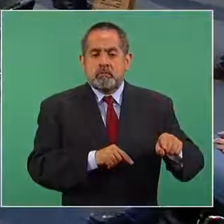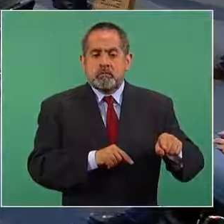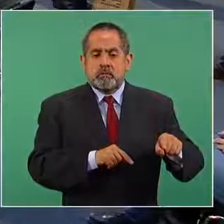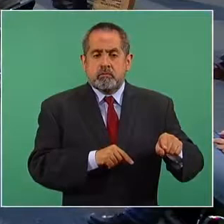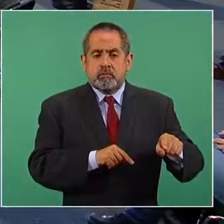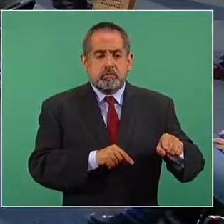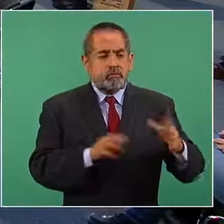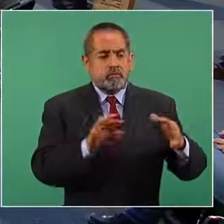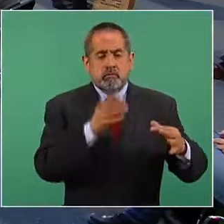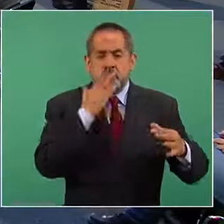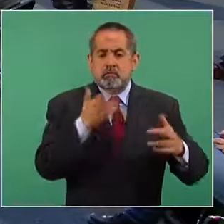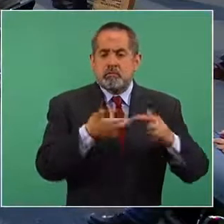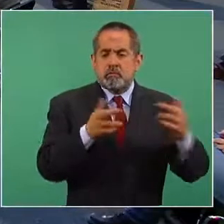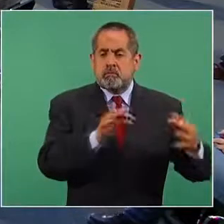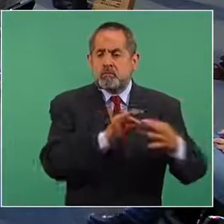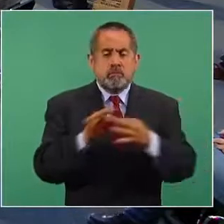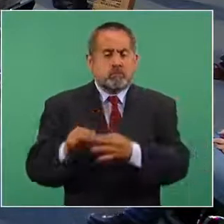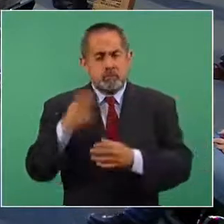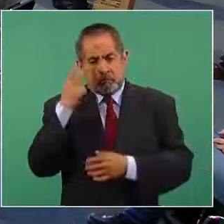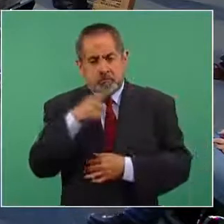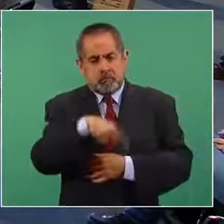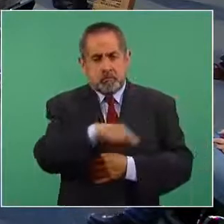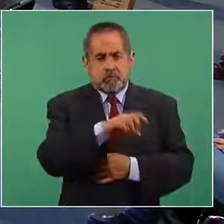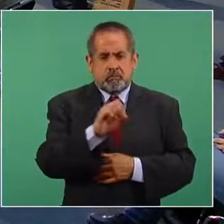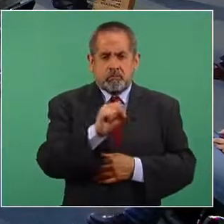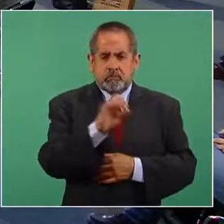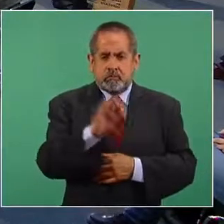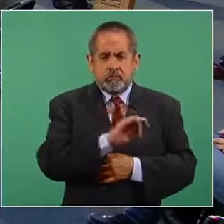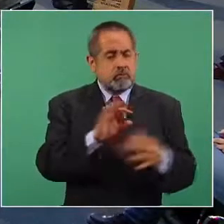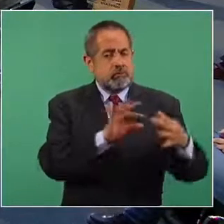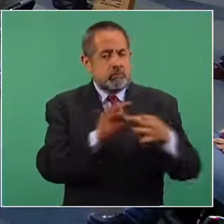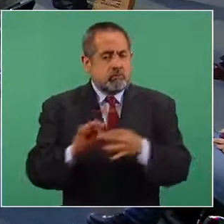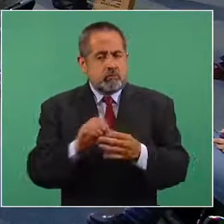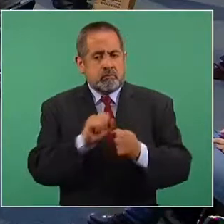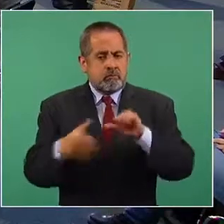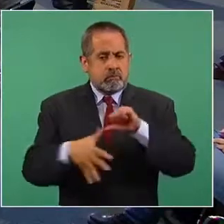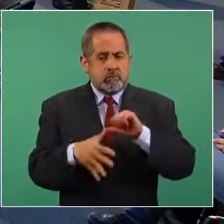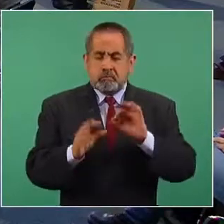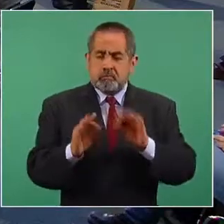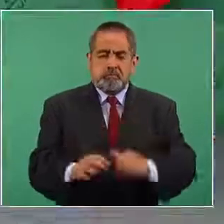relación con México y con América Latina.